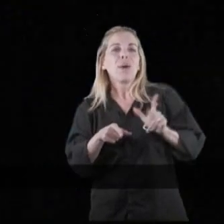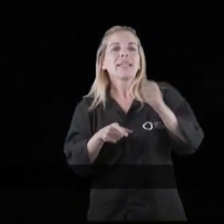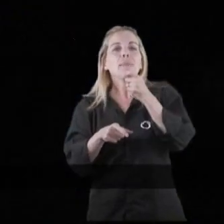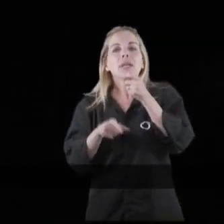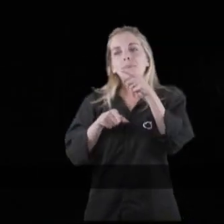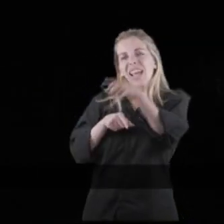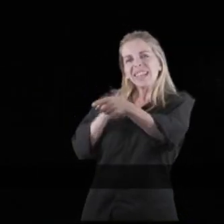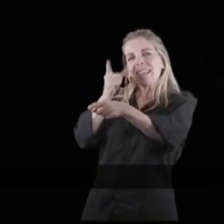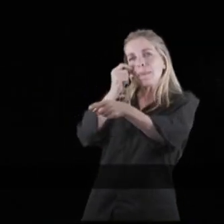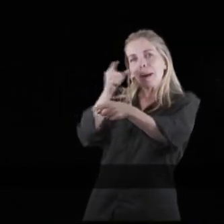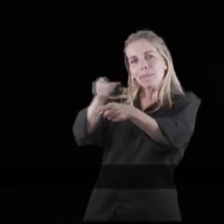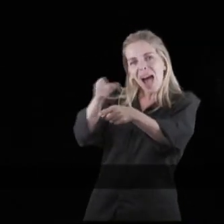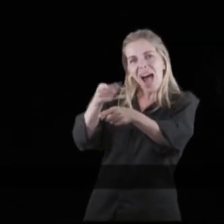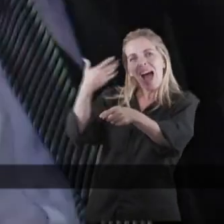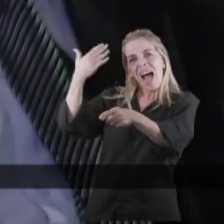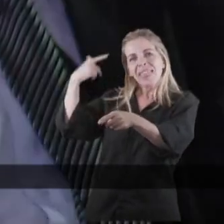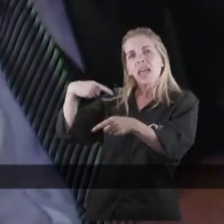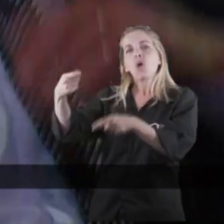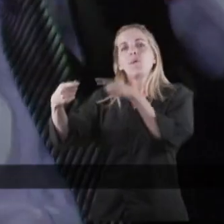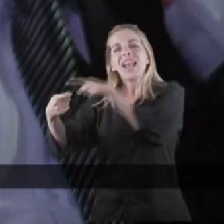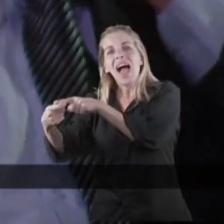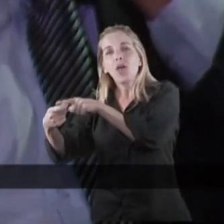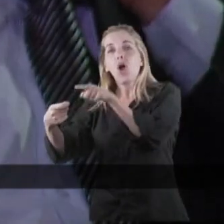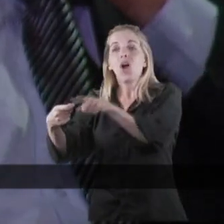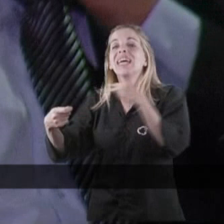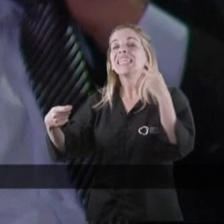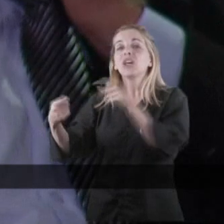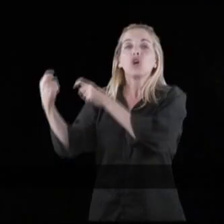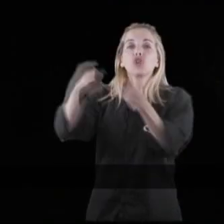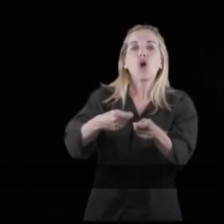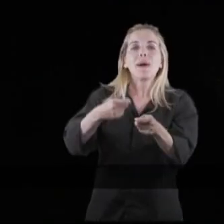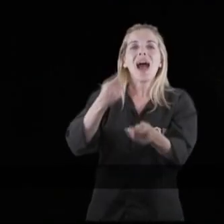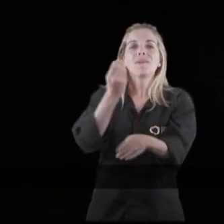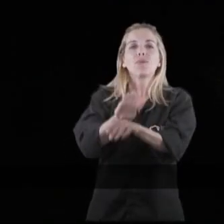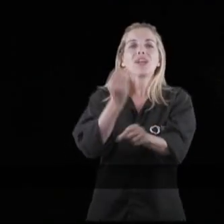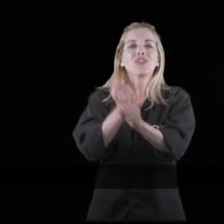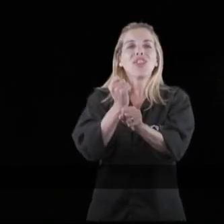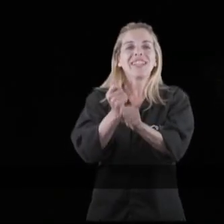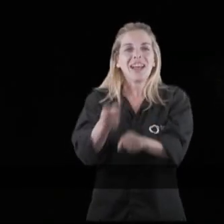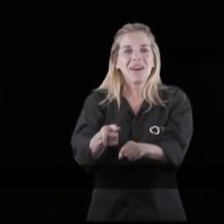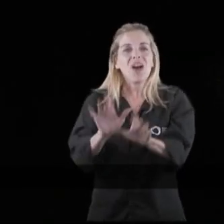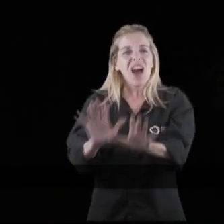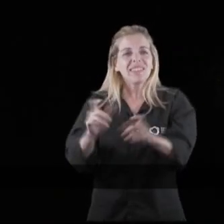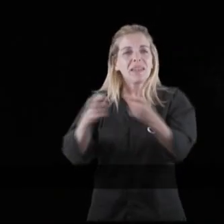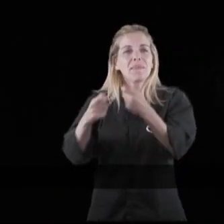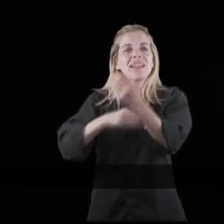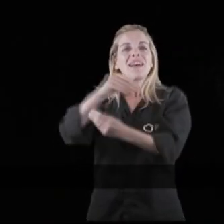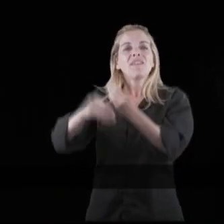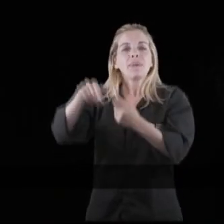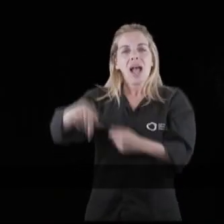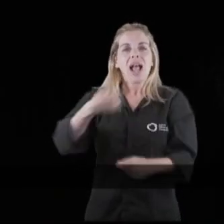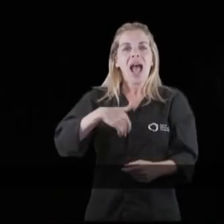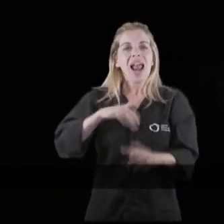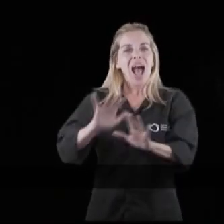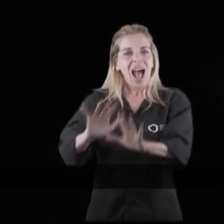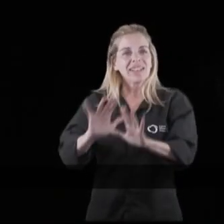es el hijo del que fue gerente y ya se jubiló. Eso es la pyme en la Argentina.